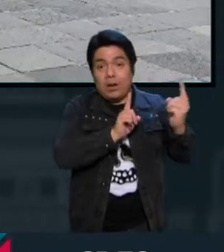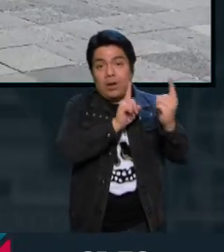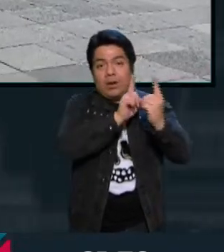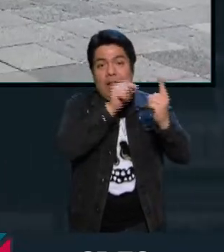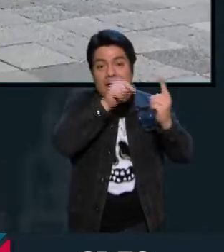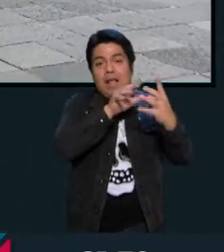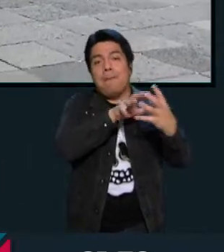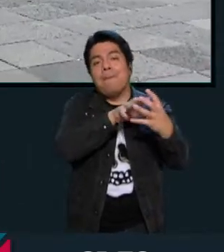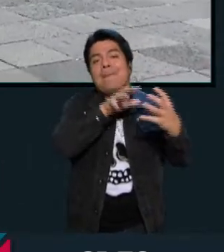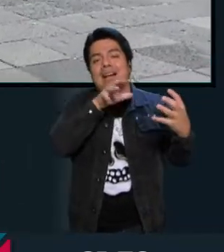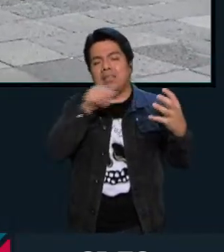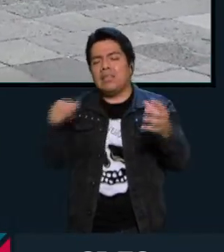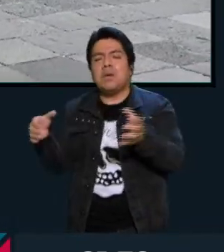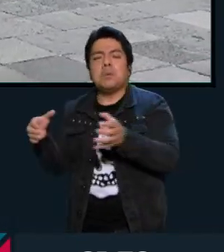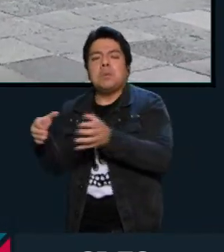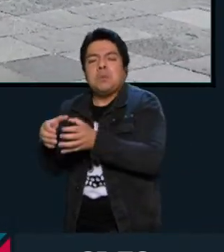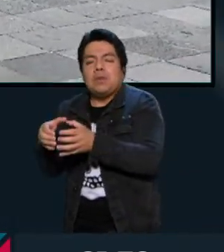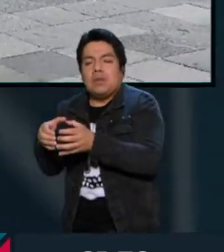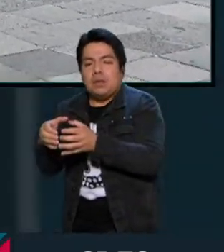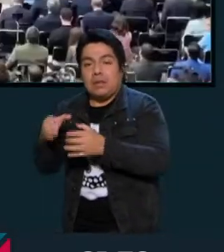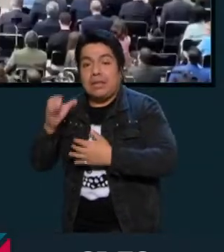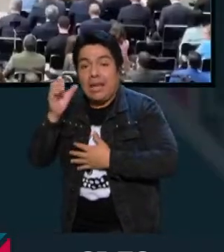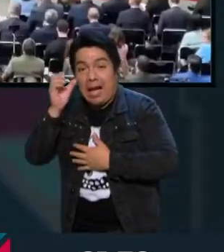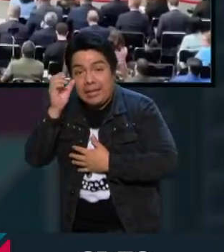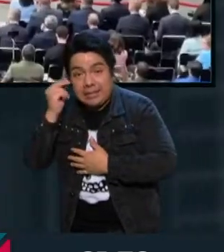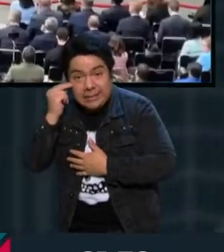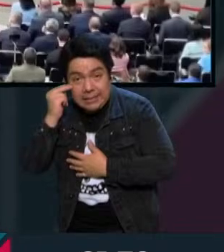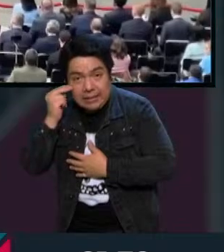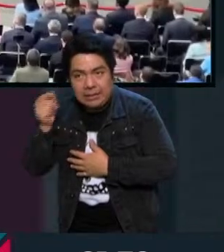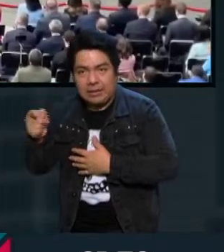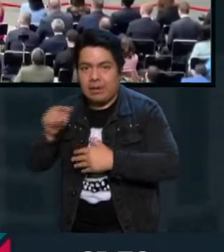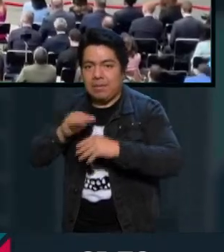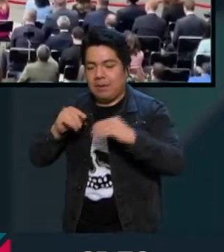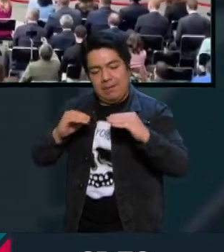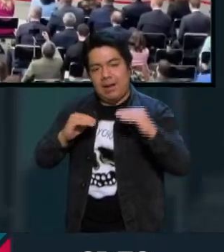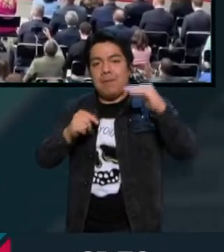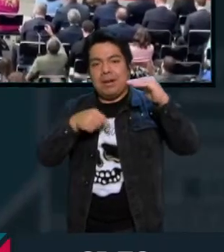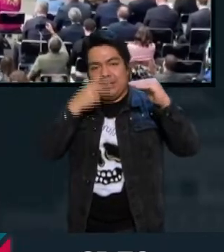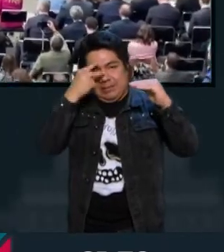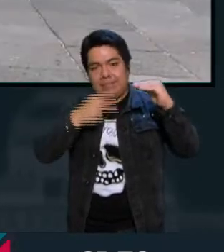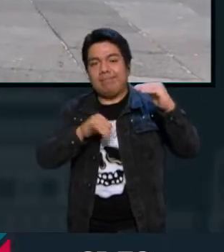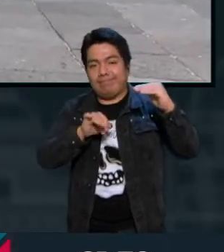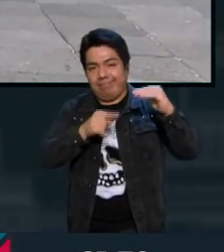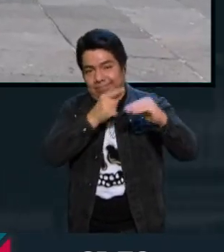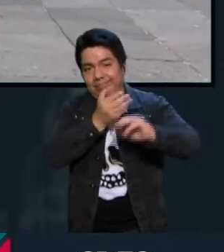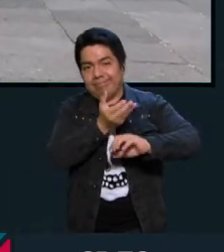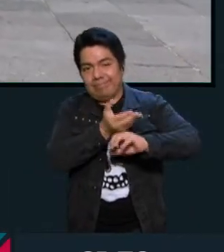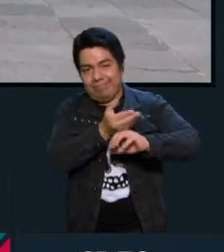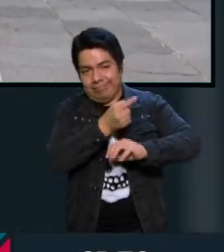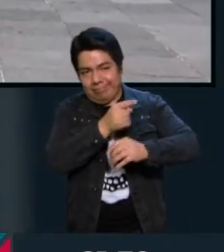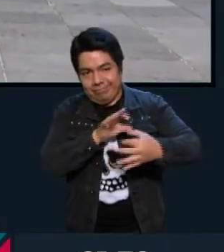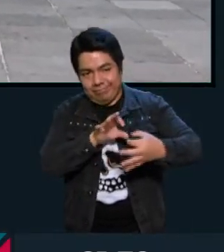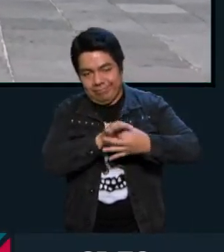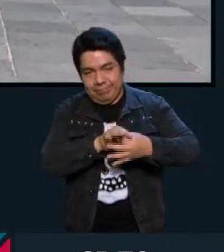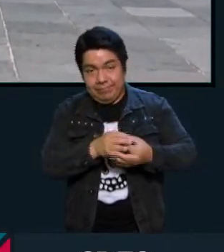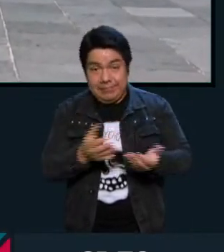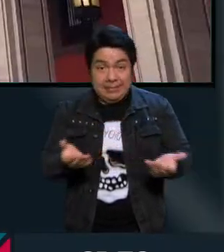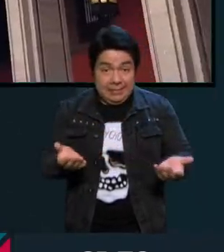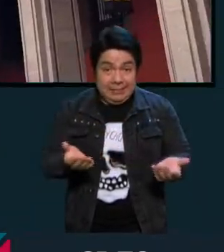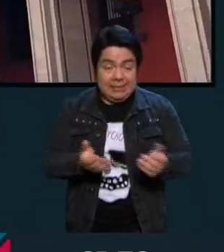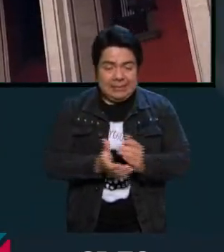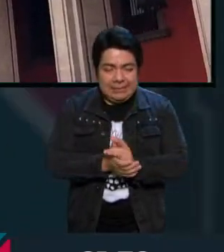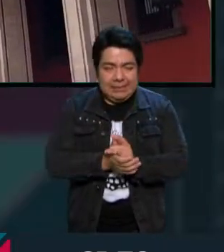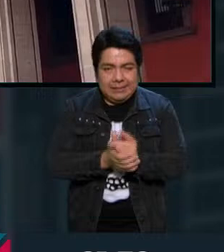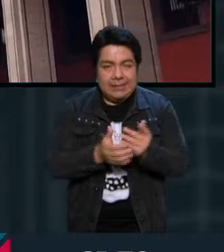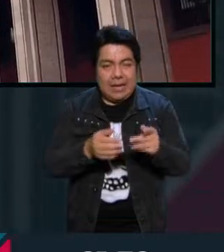solamente México. Superamos a China, que es el gigante comercial en el comercio con Estados Unidos. Tenemos un comercio,